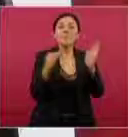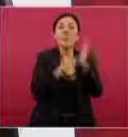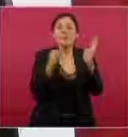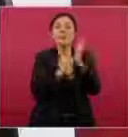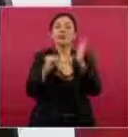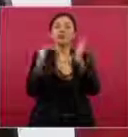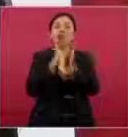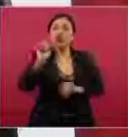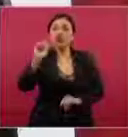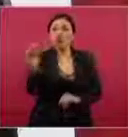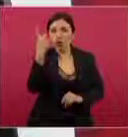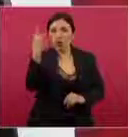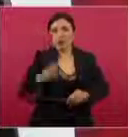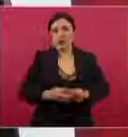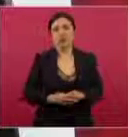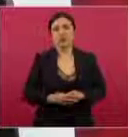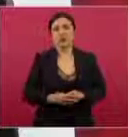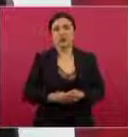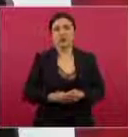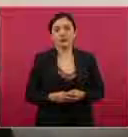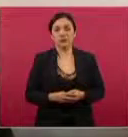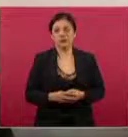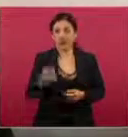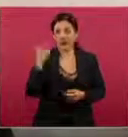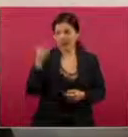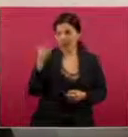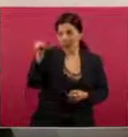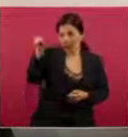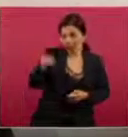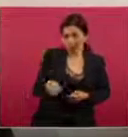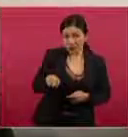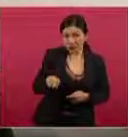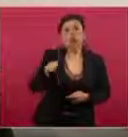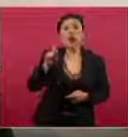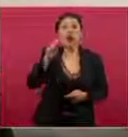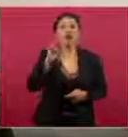60.000 millones de dólares. Y este dinero va abajo